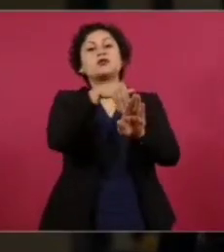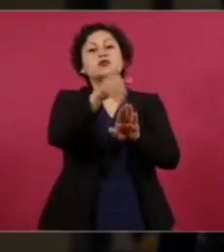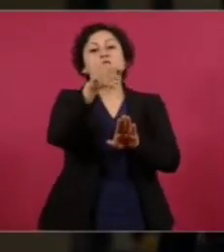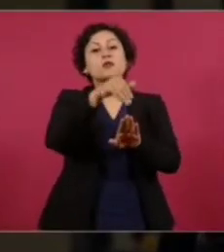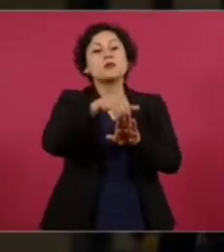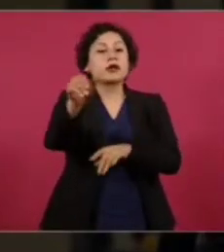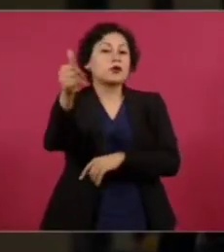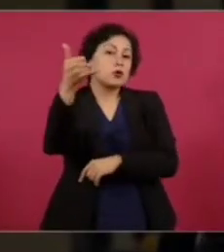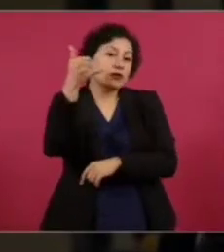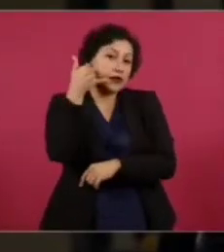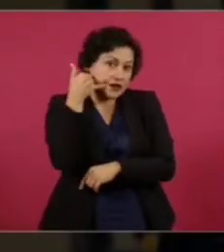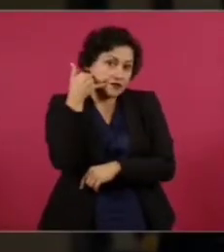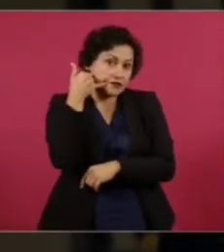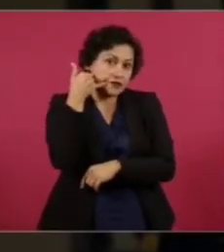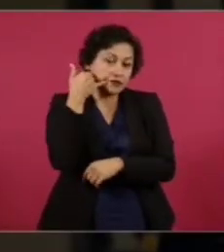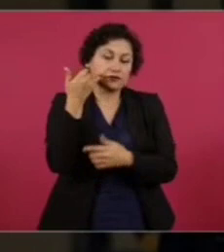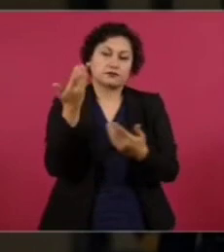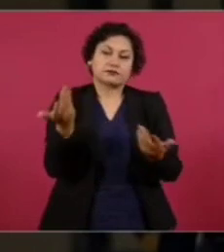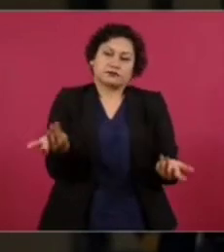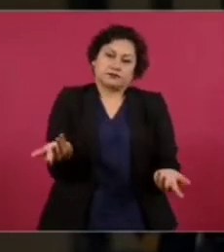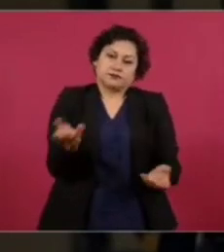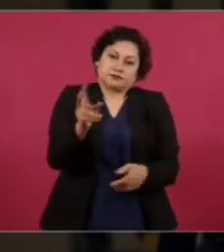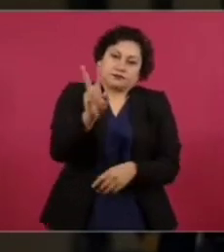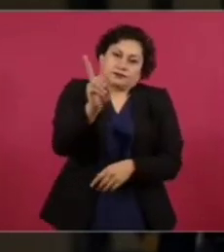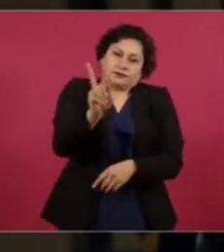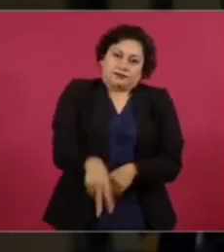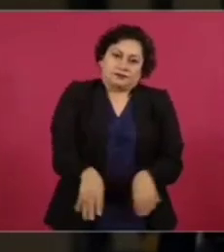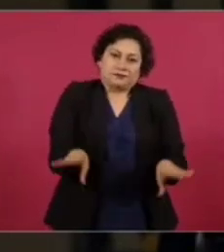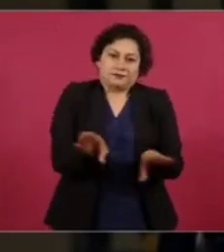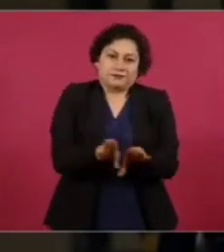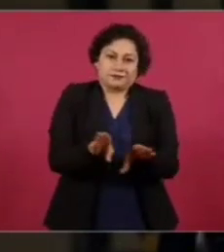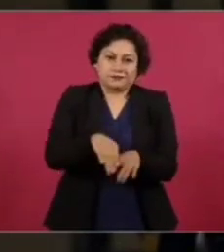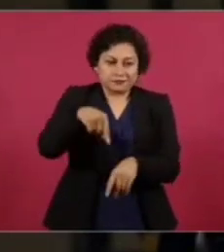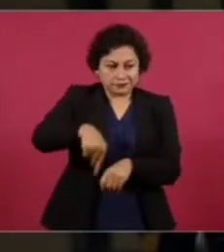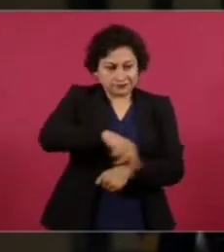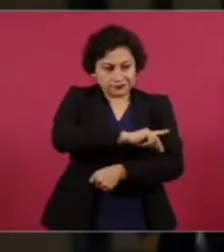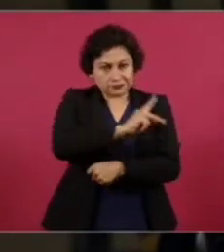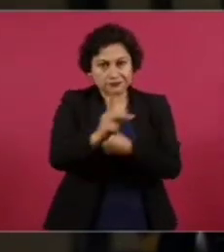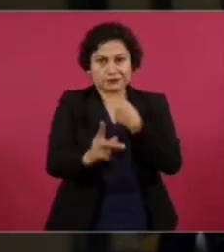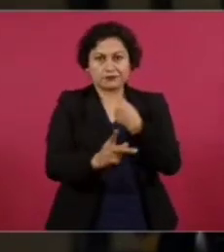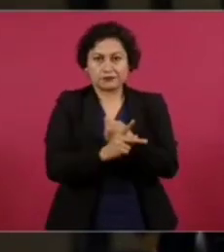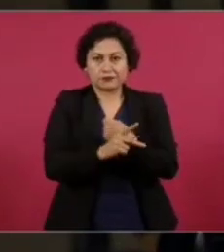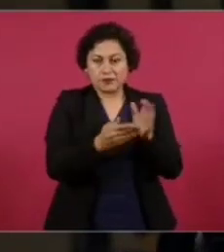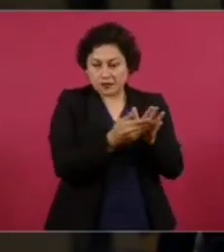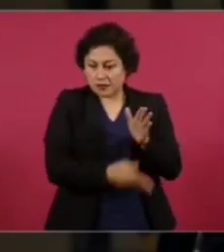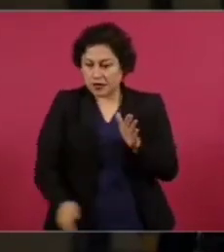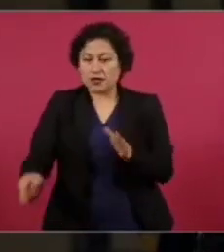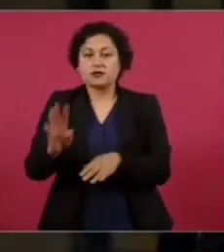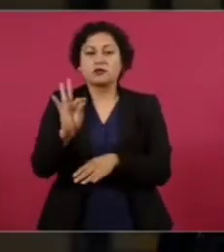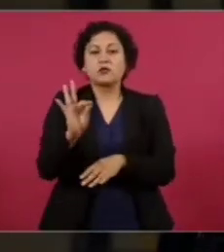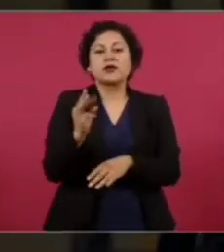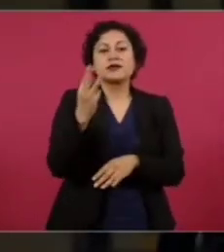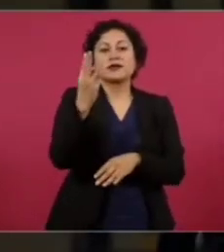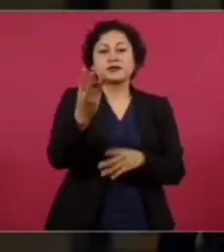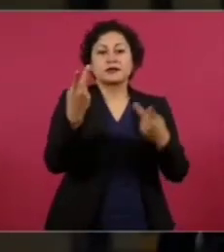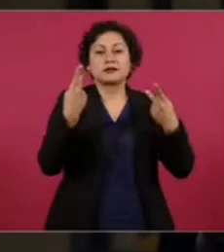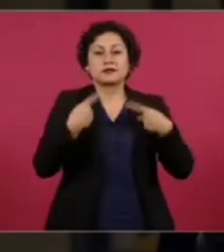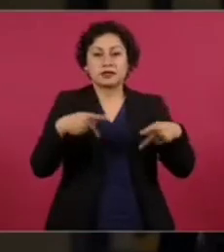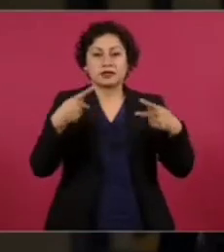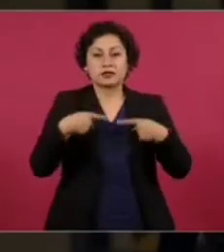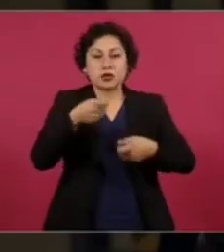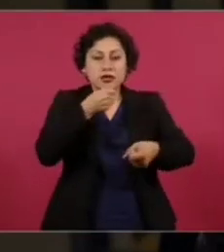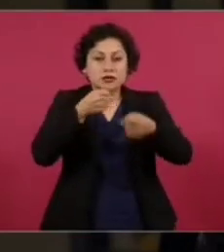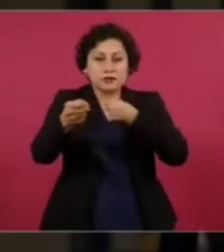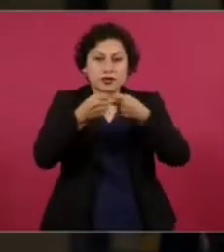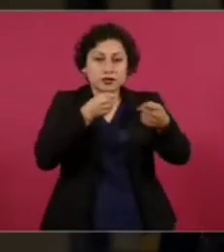en un país donde han fallecido, al menos en este sexenio, 43 periodistas comunicadores asesinados y que el Comité de